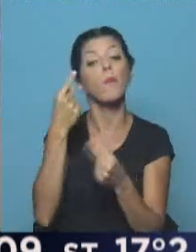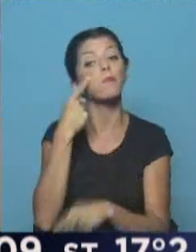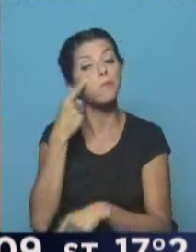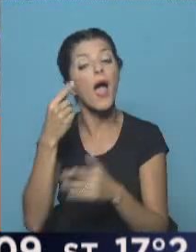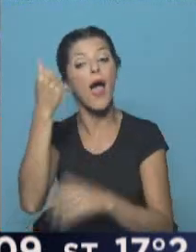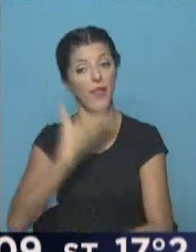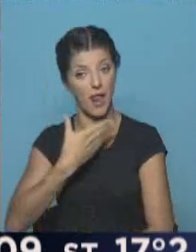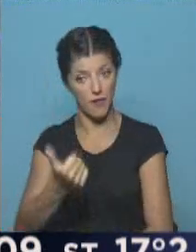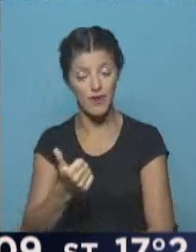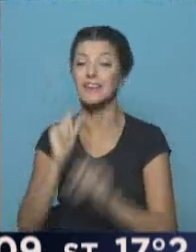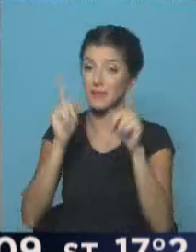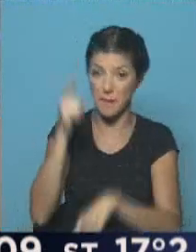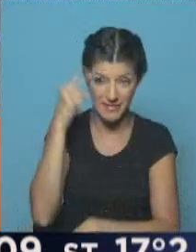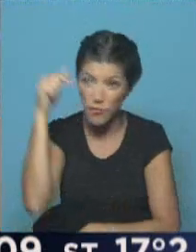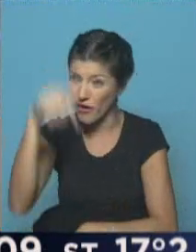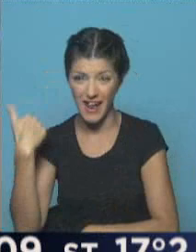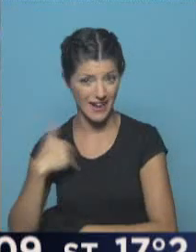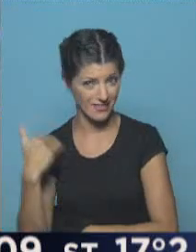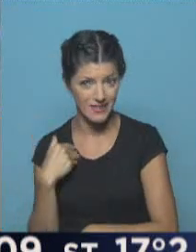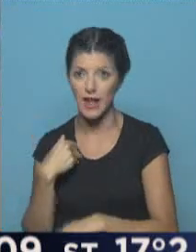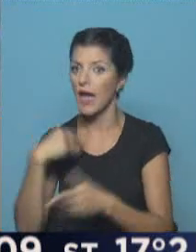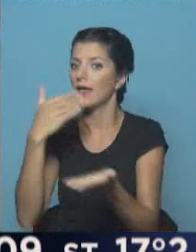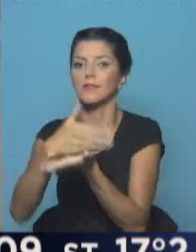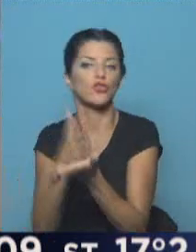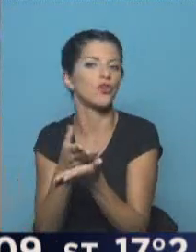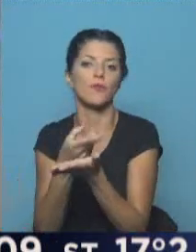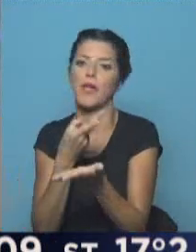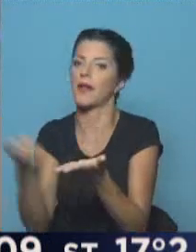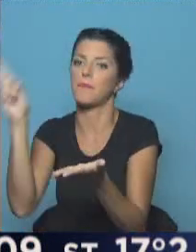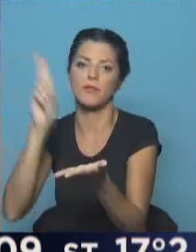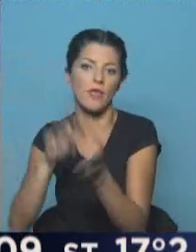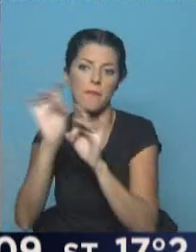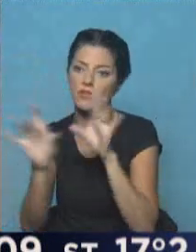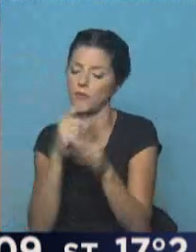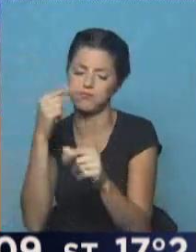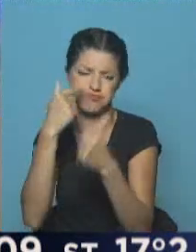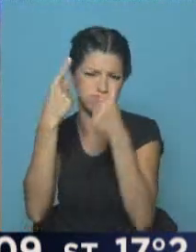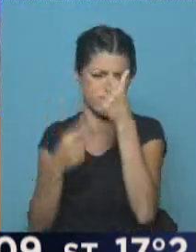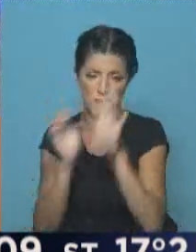zona de repechaje, sin estilo de juego y todo lo que sabemos, Román. Gracias, Pablo, por supuesto.